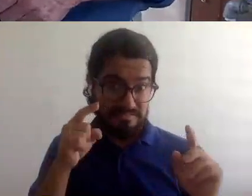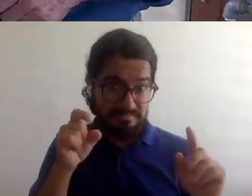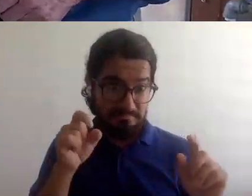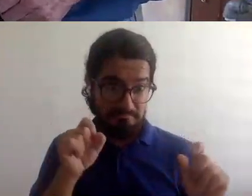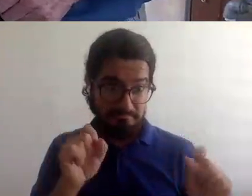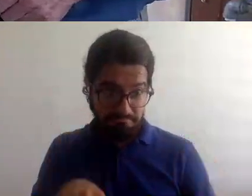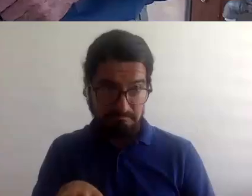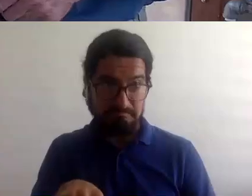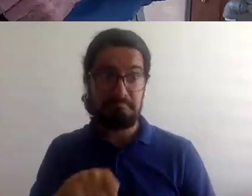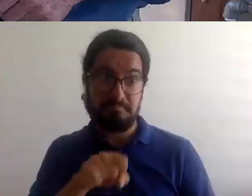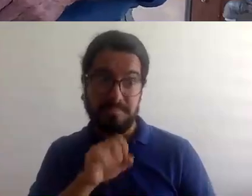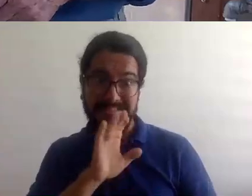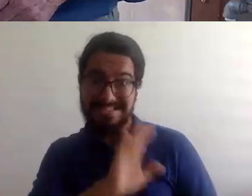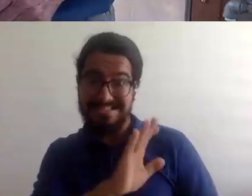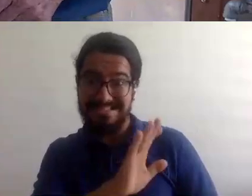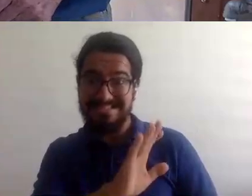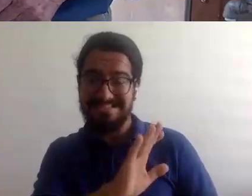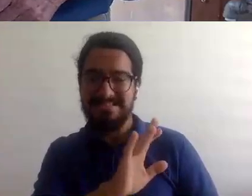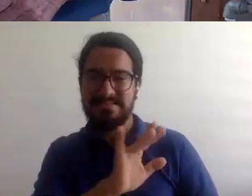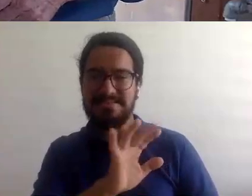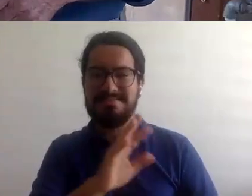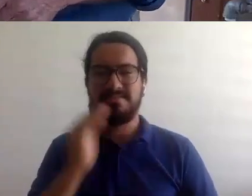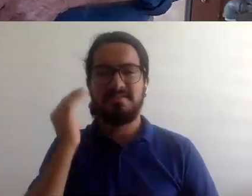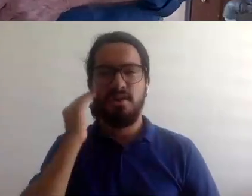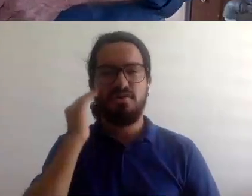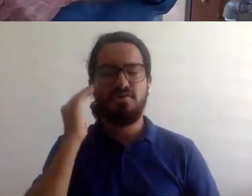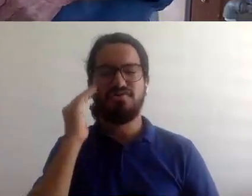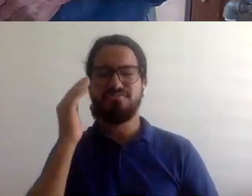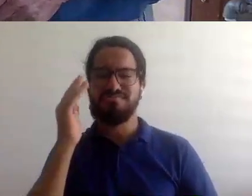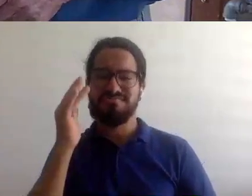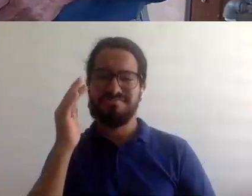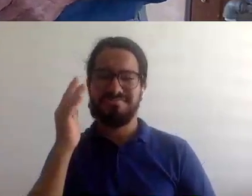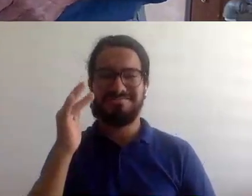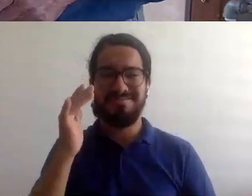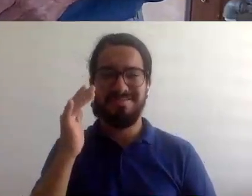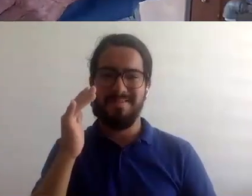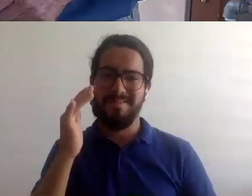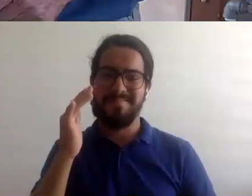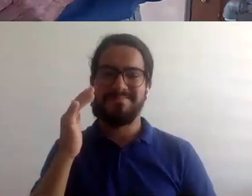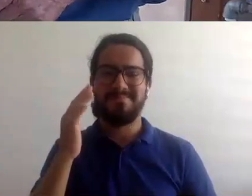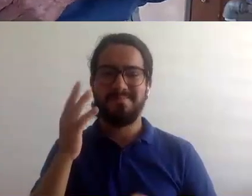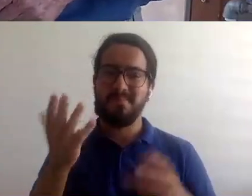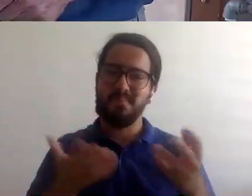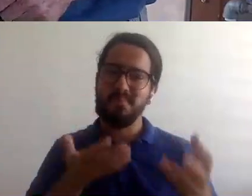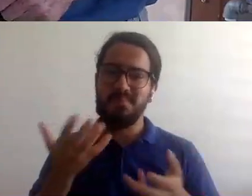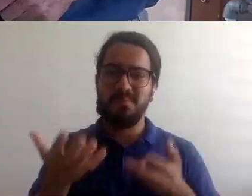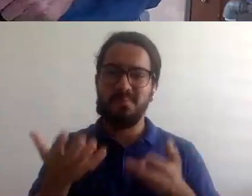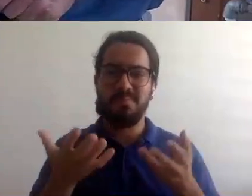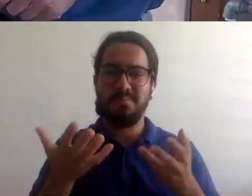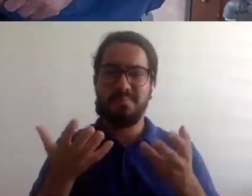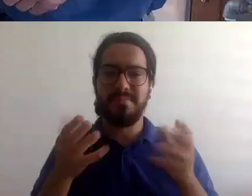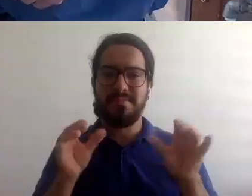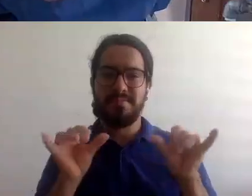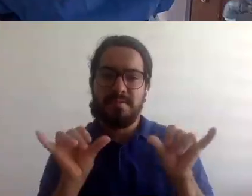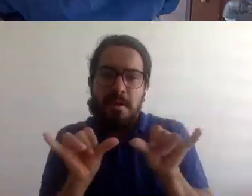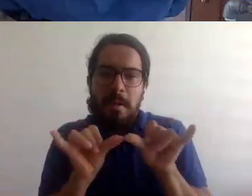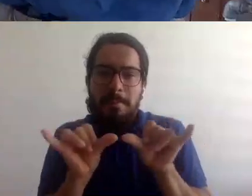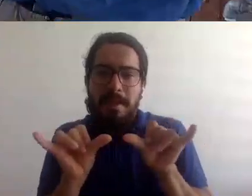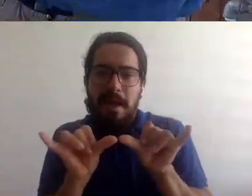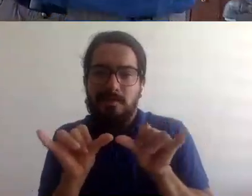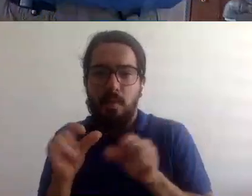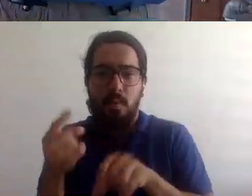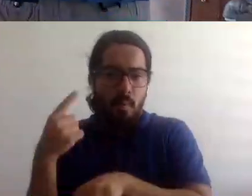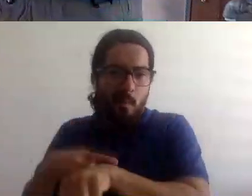Jorge, el huevón trabaja doble. Ay, sí, cierto, mi papá me decía lo mismo. Y una vez